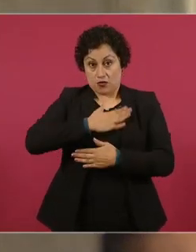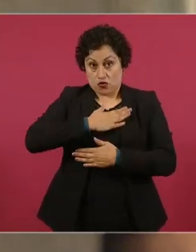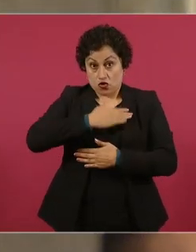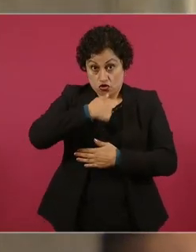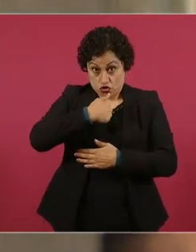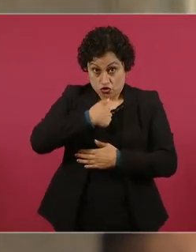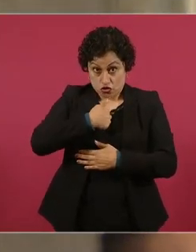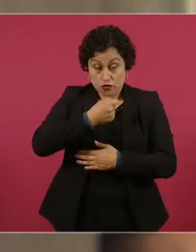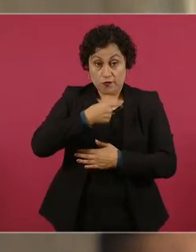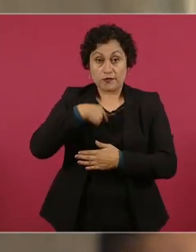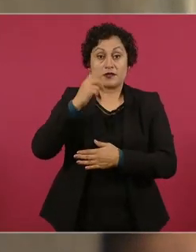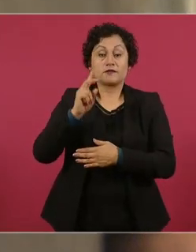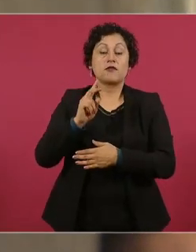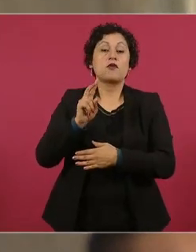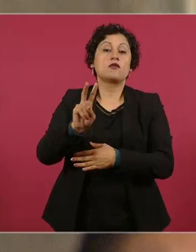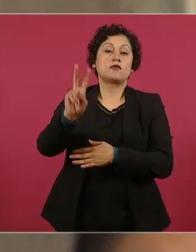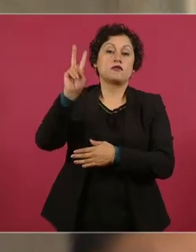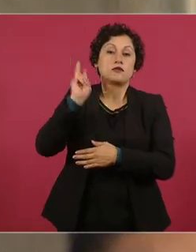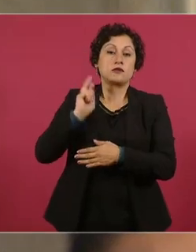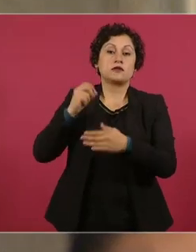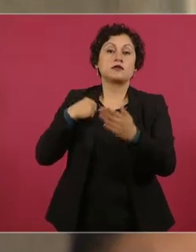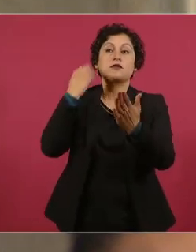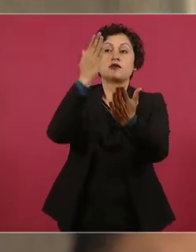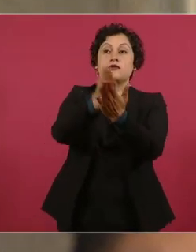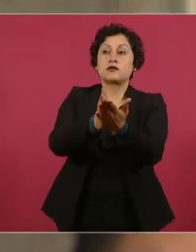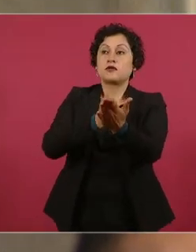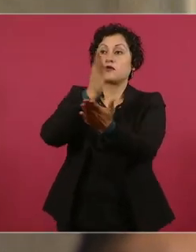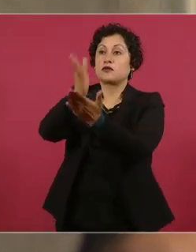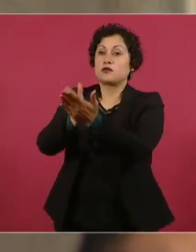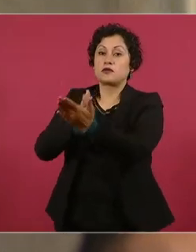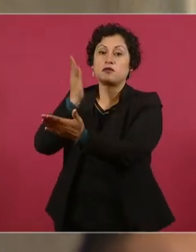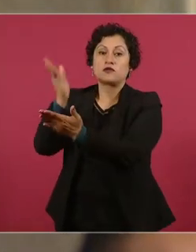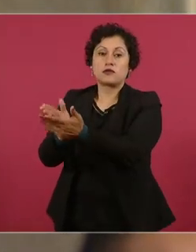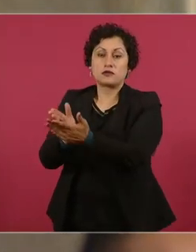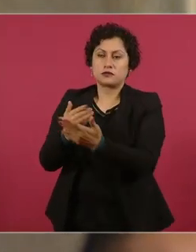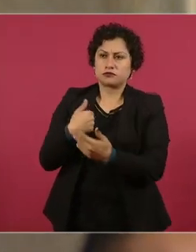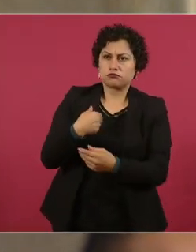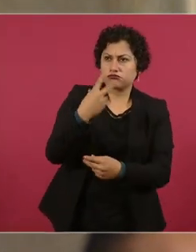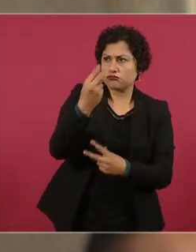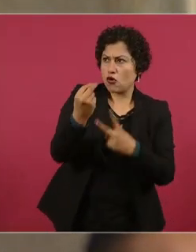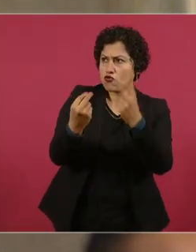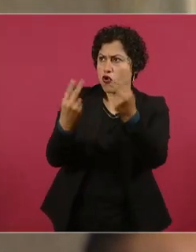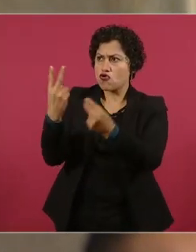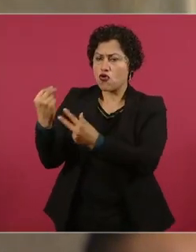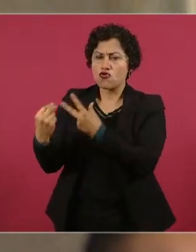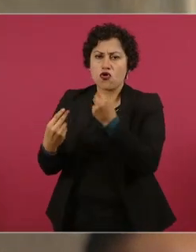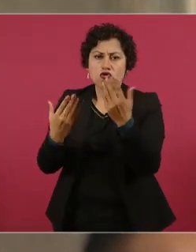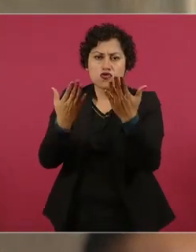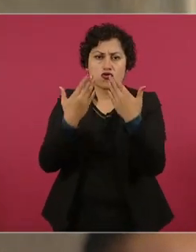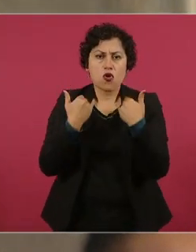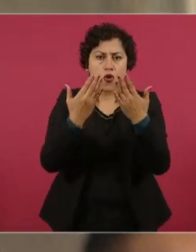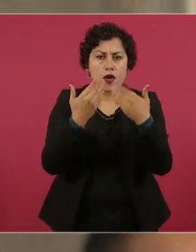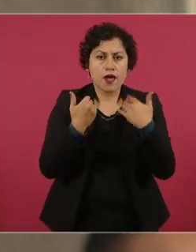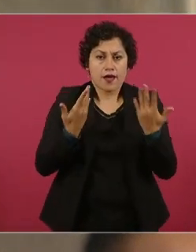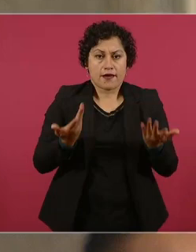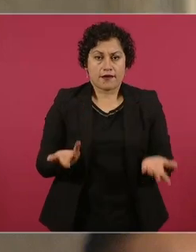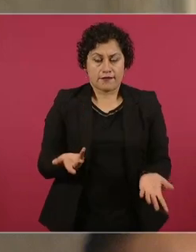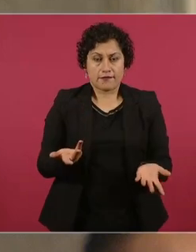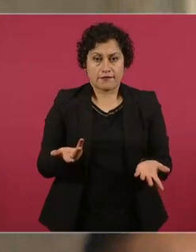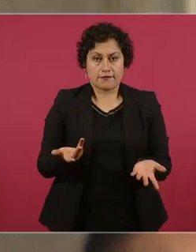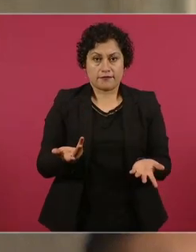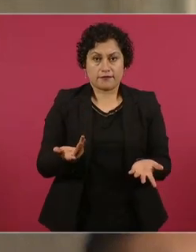viernes, estuve en clínicas. No hay vacunas COVID en el sector público y lo que nos dicen es